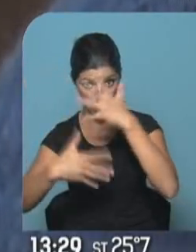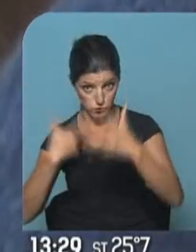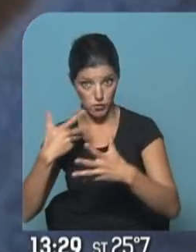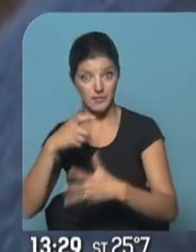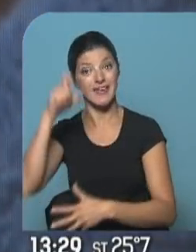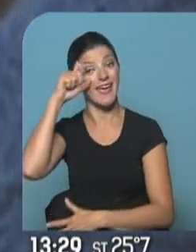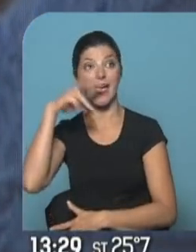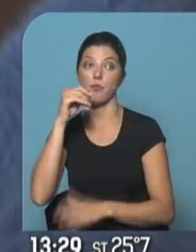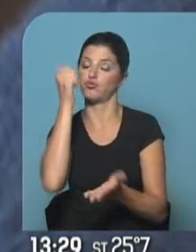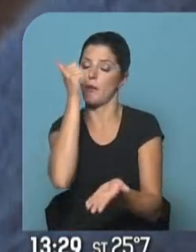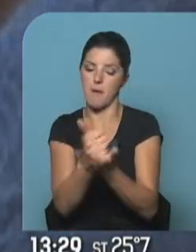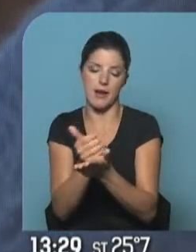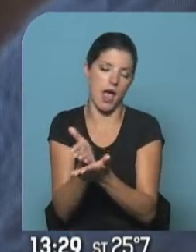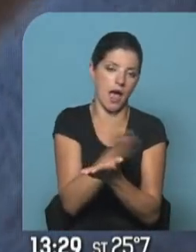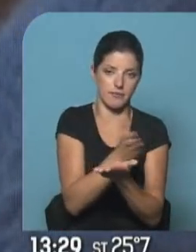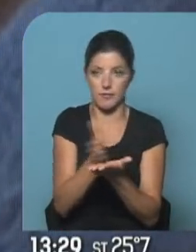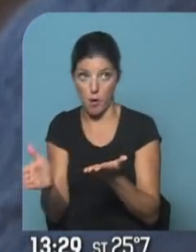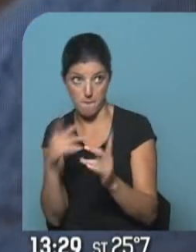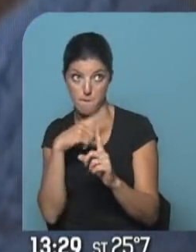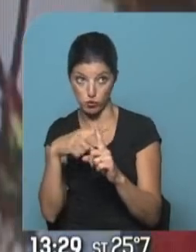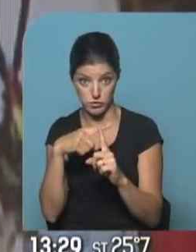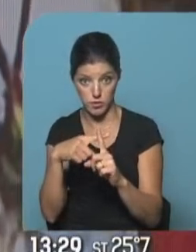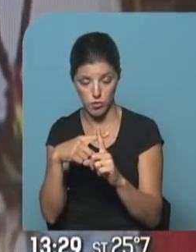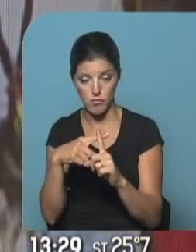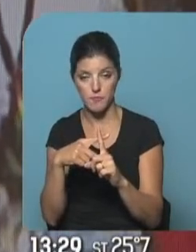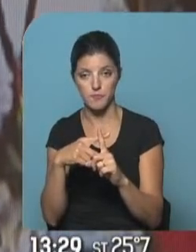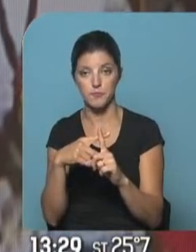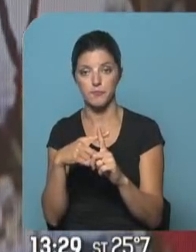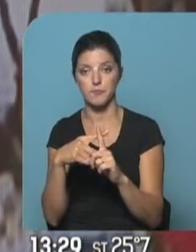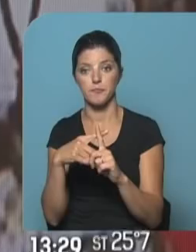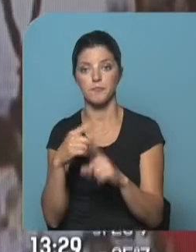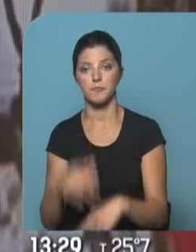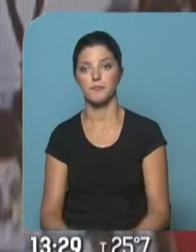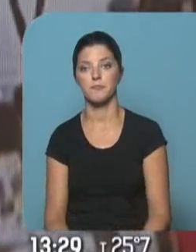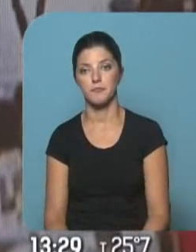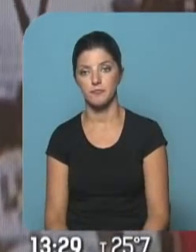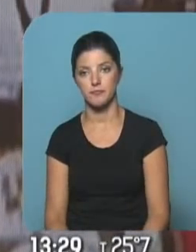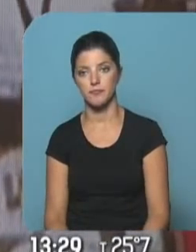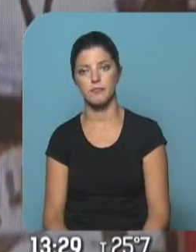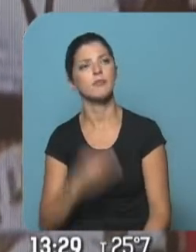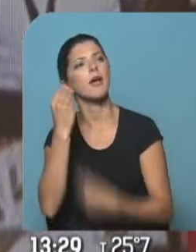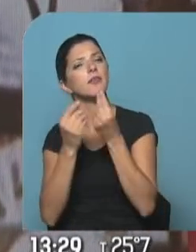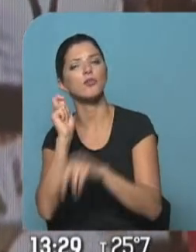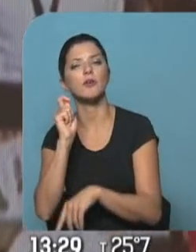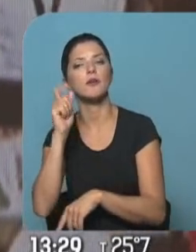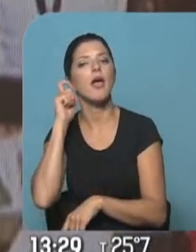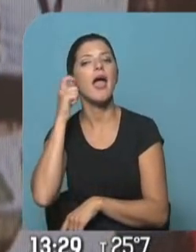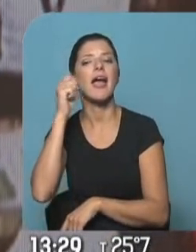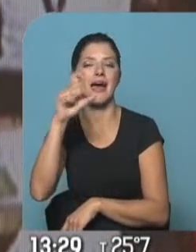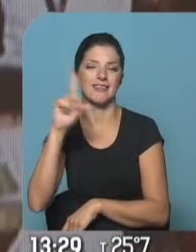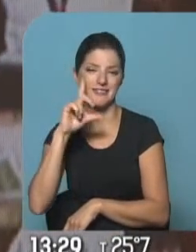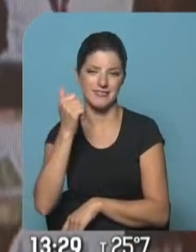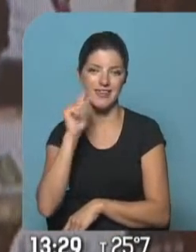marca un antes y un después positivo de Bolivia. El candidato debió ser Álvaro García Linera.